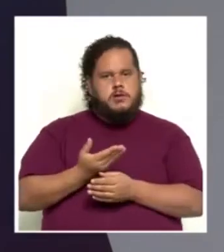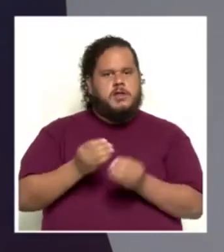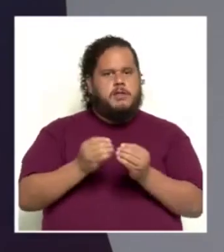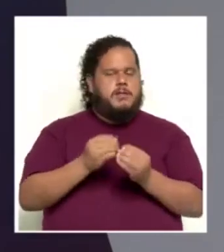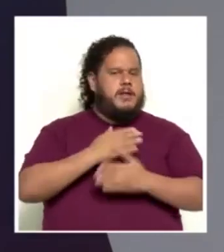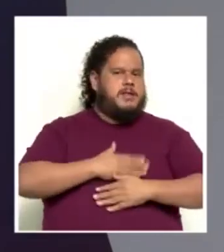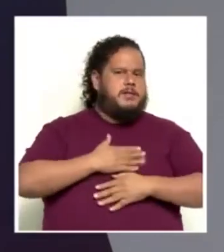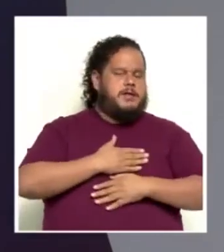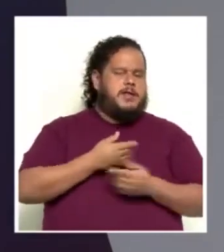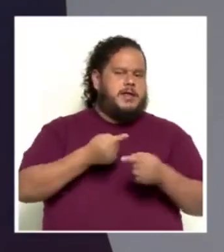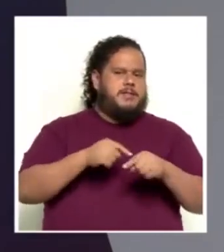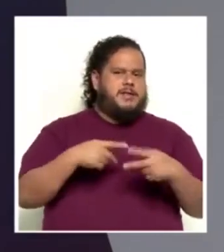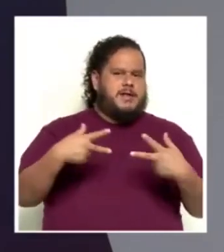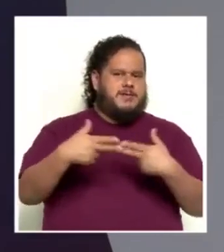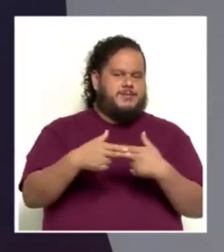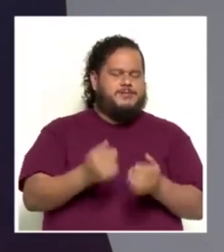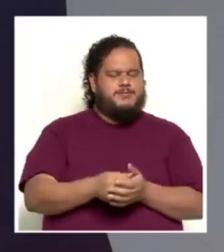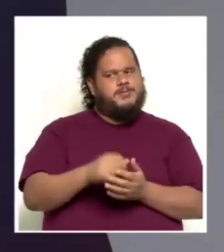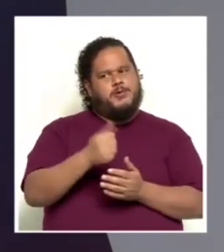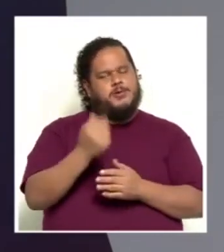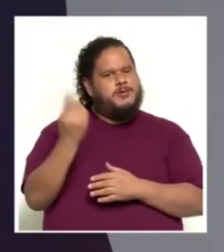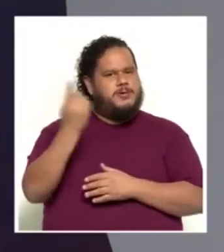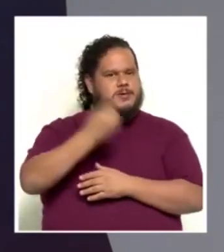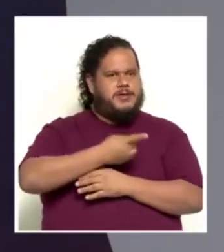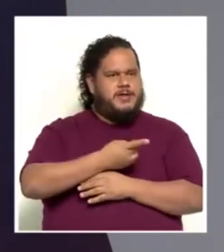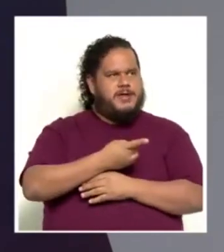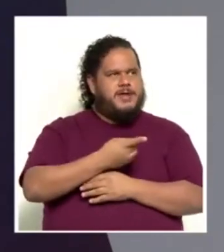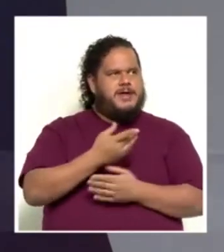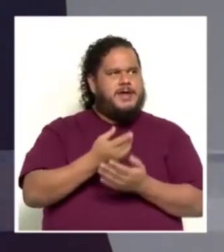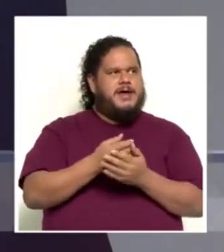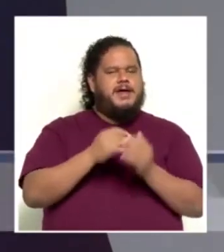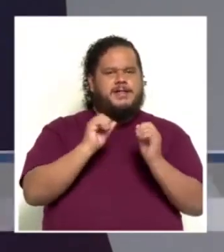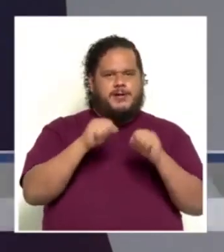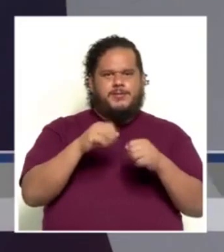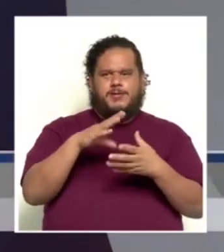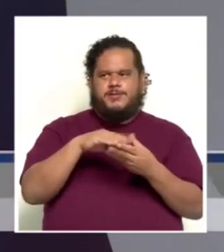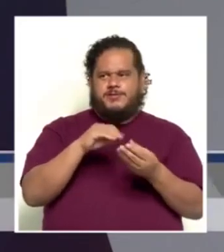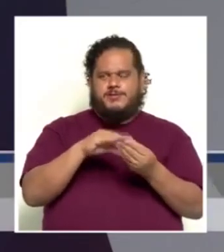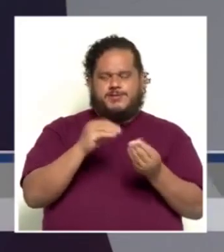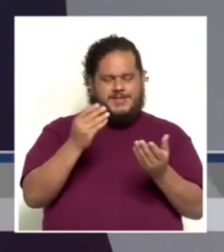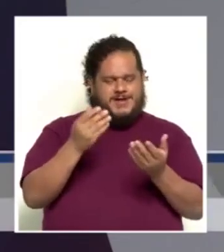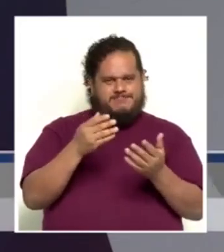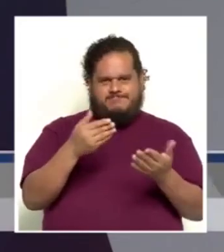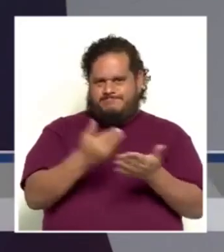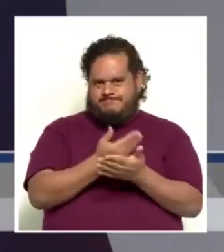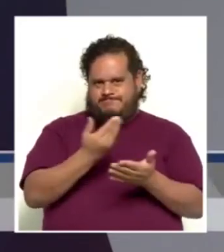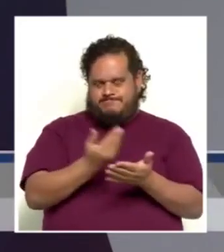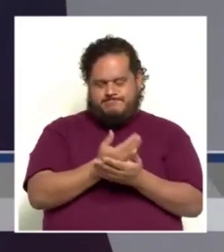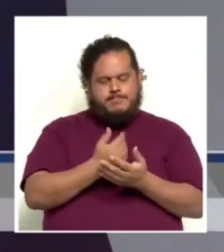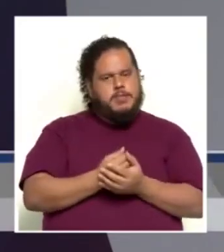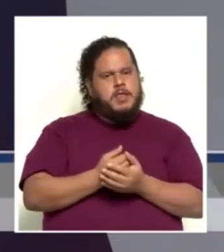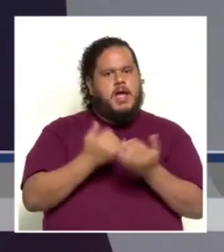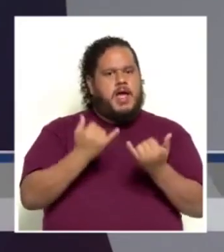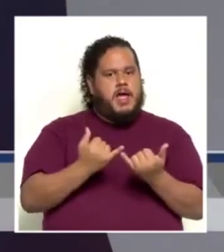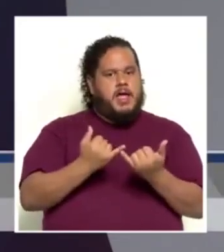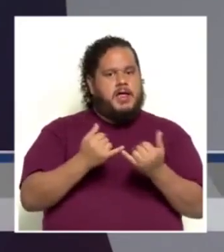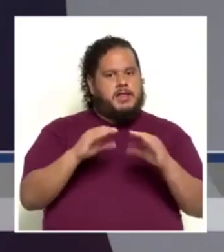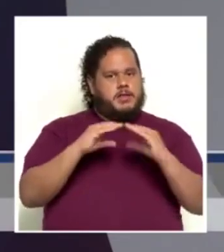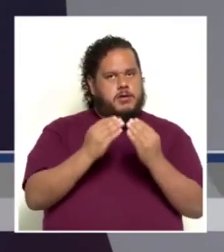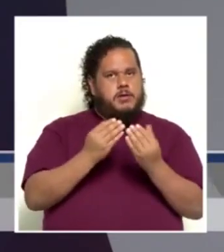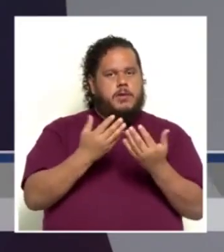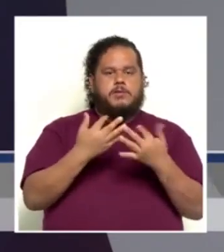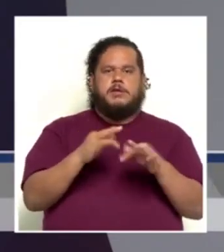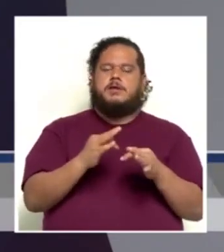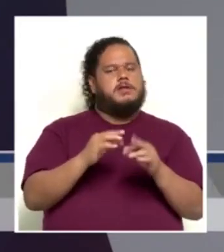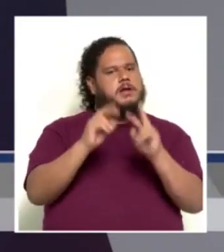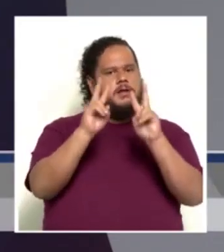divertidas pasan en los cortes. Otro día se lo contamos en exclusiva. En este segmento vamos a tratar